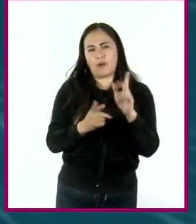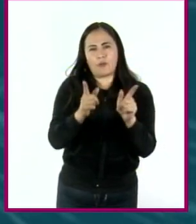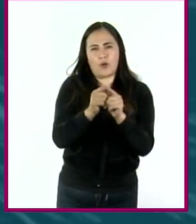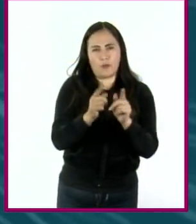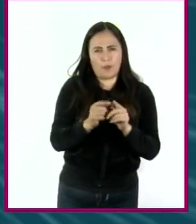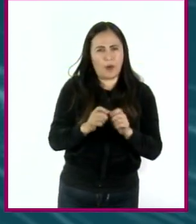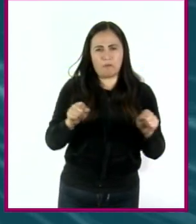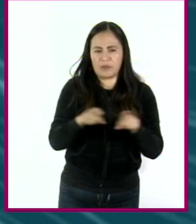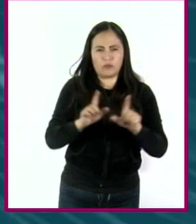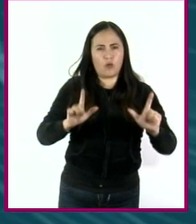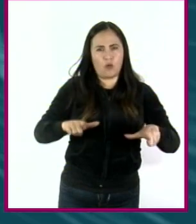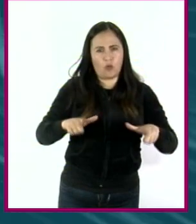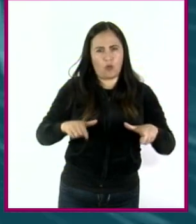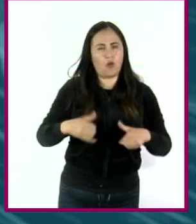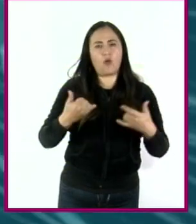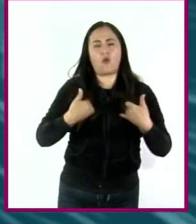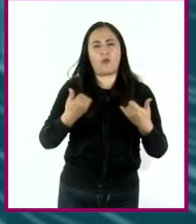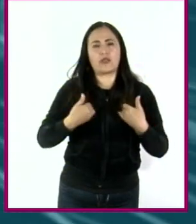página